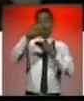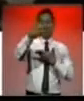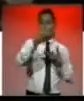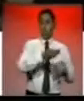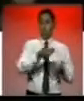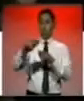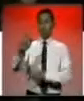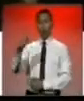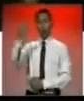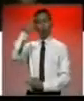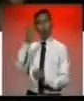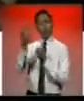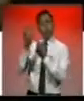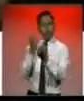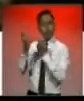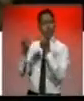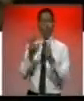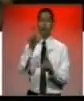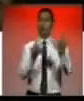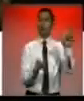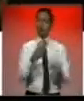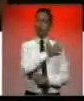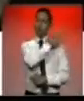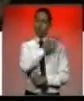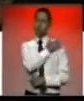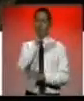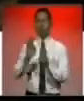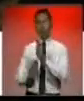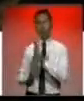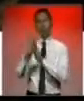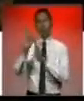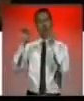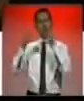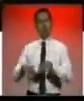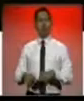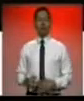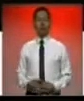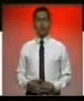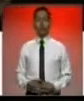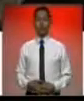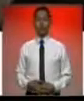conducción del gobierno y el pueblo ecuatoriano para conseguir mayores logros en beneficio del país.